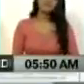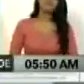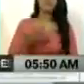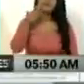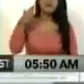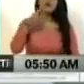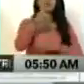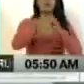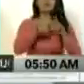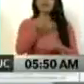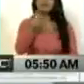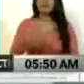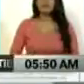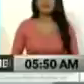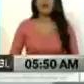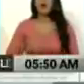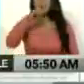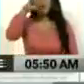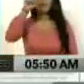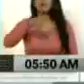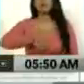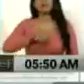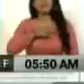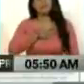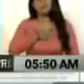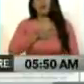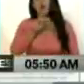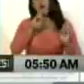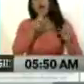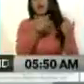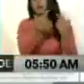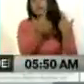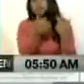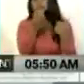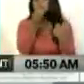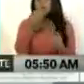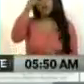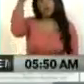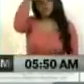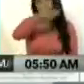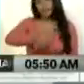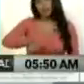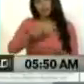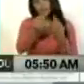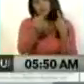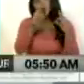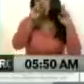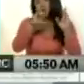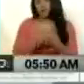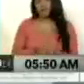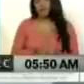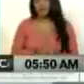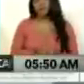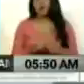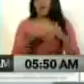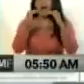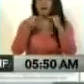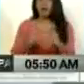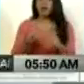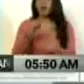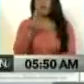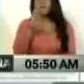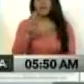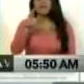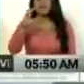El Universal. Maduro confía en tener mejores relaciones con Trump en Estados Unidos. Banco Central de Venezuela drena liquidez por